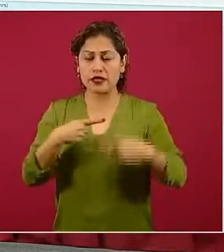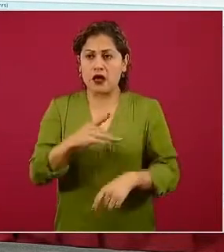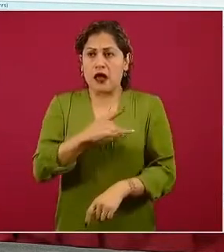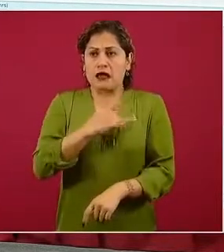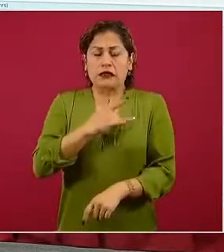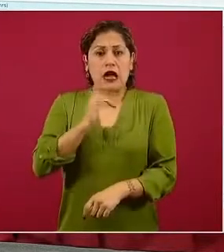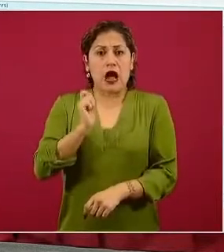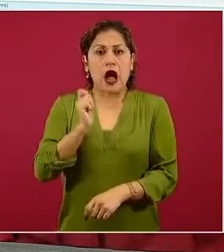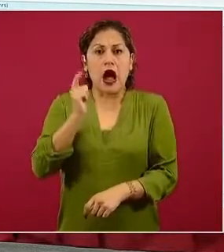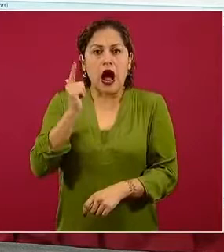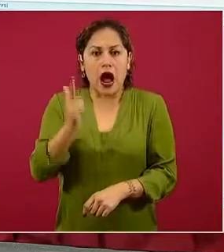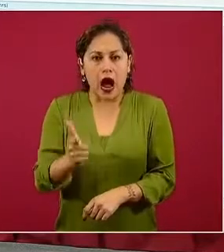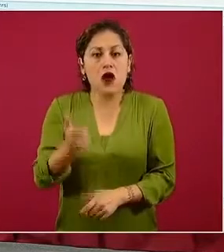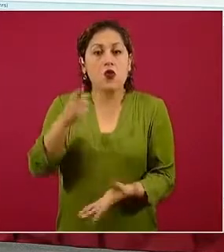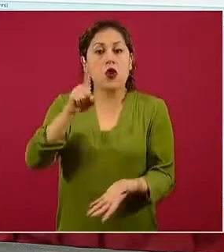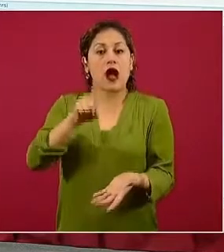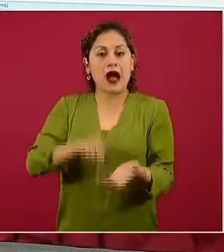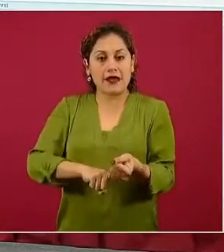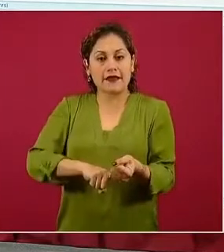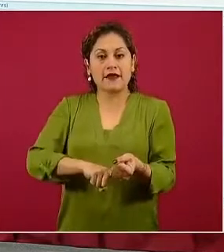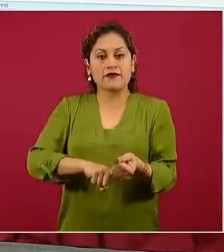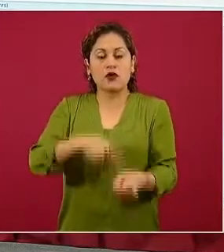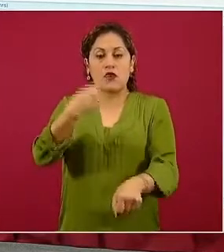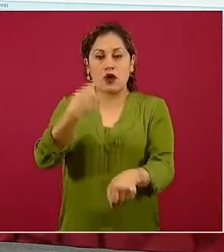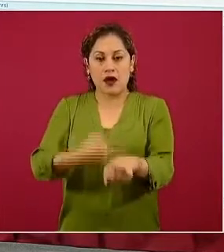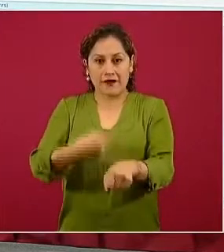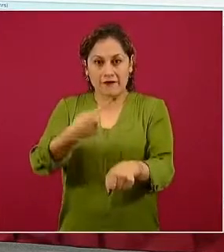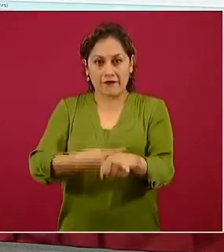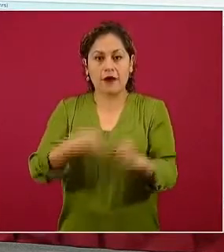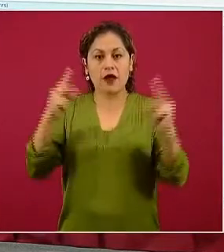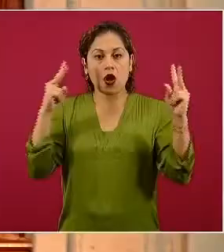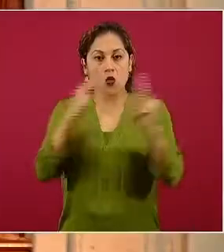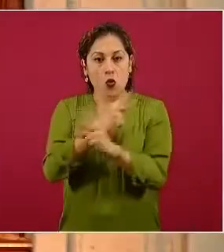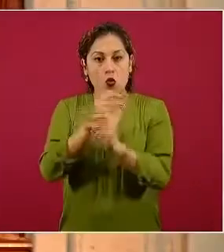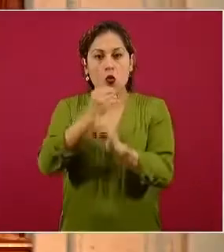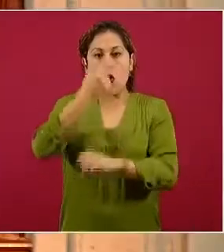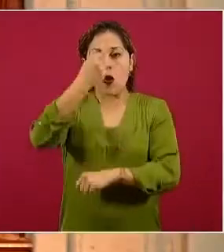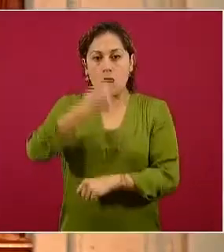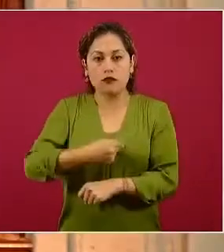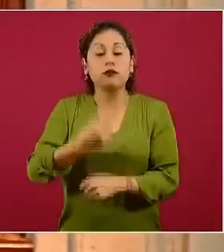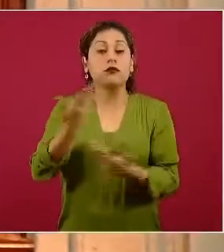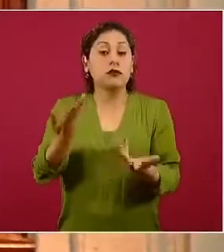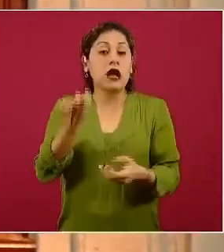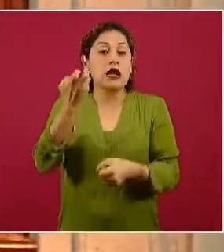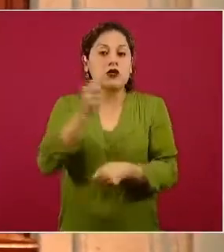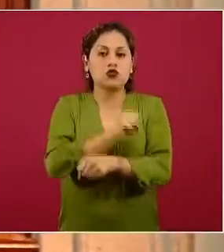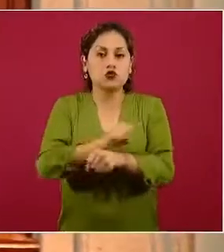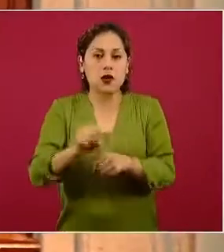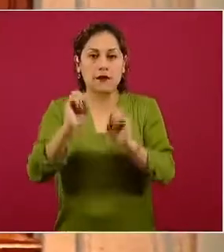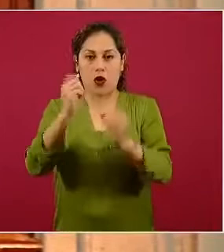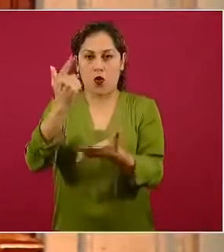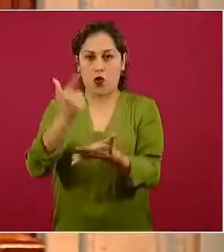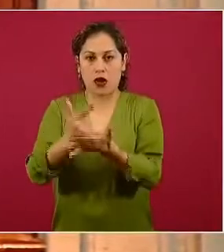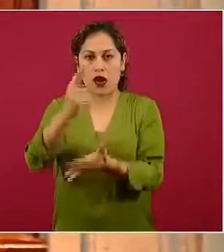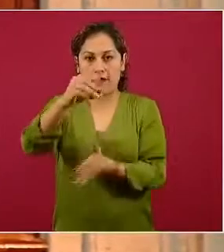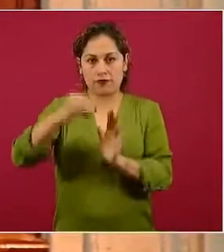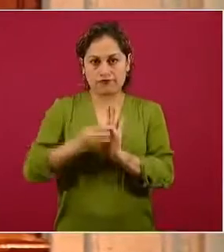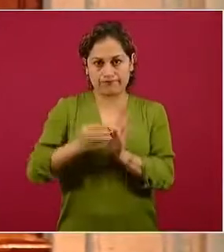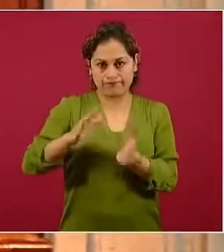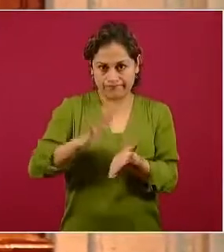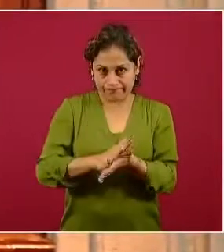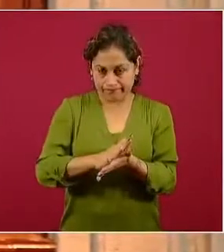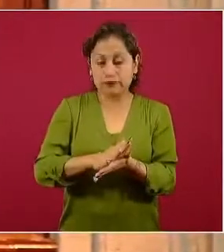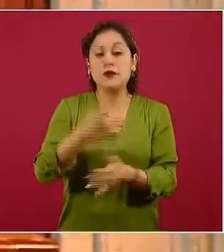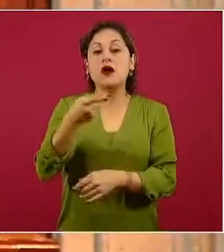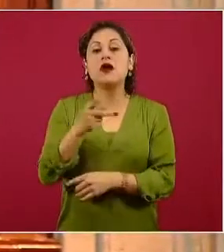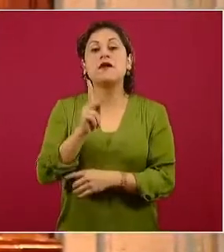signos y síntomas de una infección respiratoria aguda, sea leve o sea grave, y por eso fueron clasificadas como sospechosos. Pero precisamente lo que nos